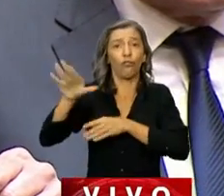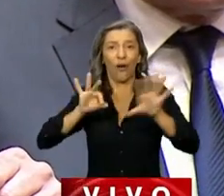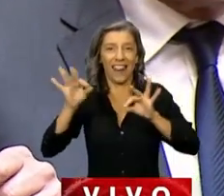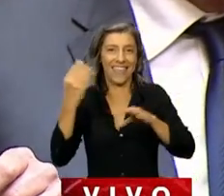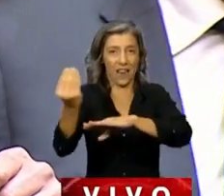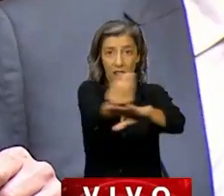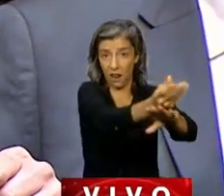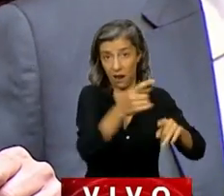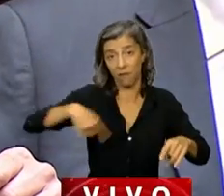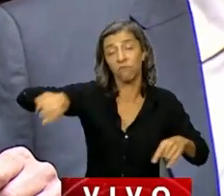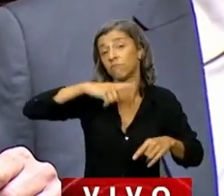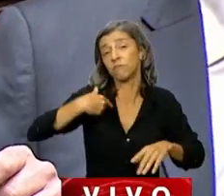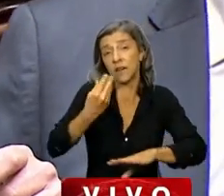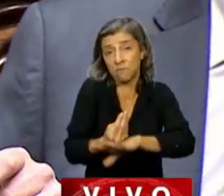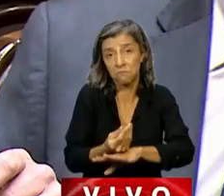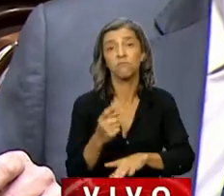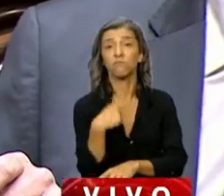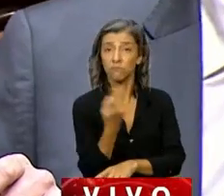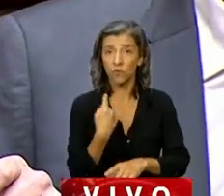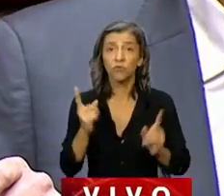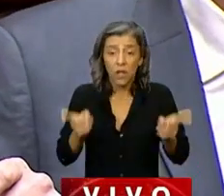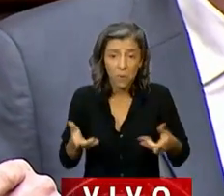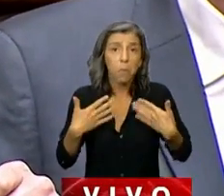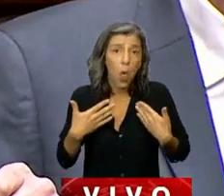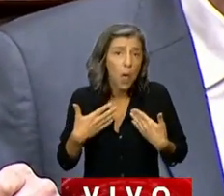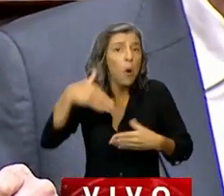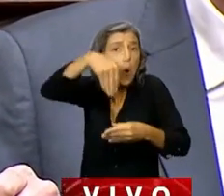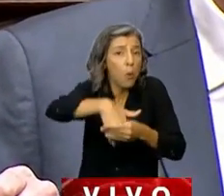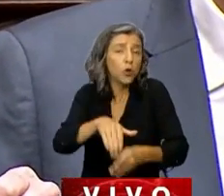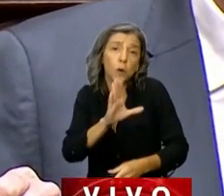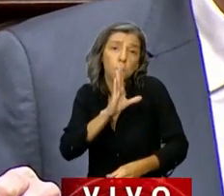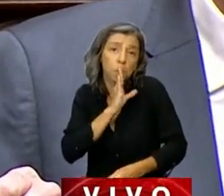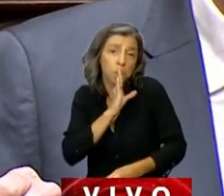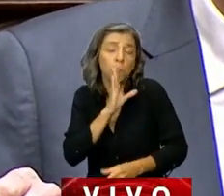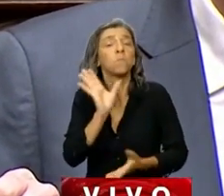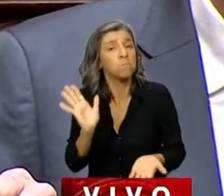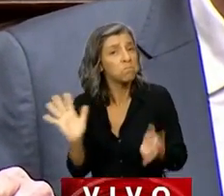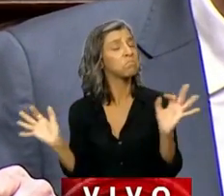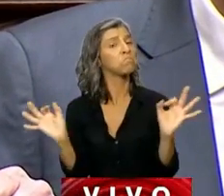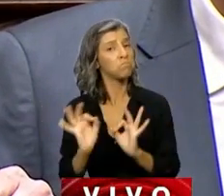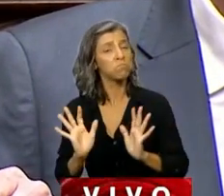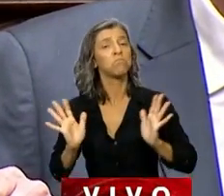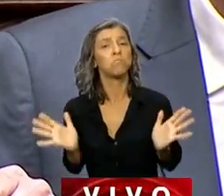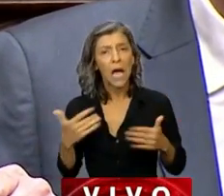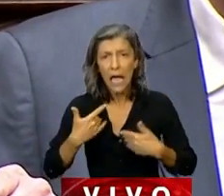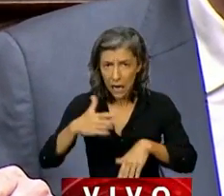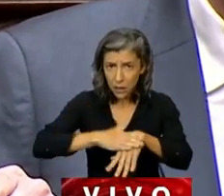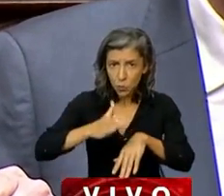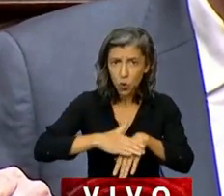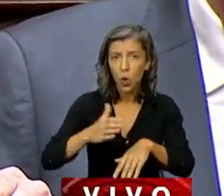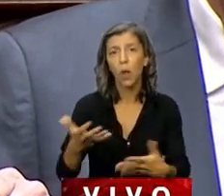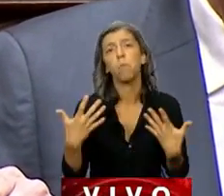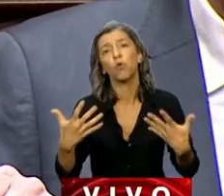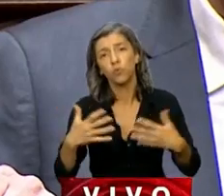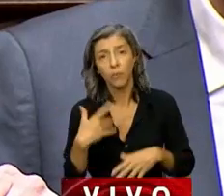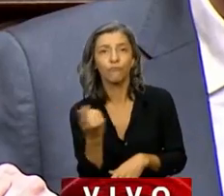silencio y permitirnos a nosotros que votemos distinto y que acompañemos con responsabilidad institucional, pero con equilibrio de representar el